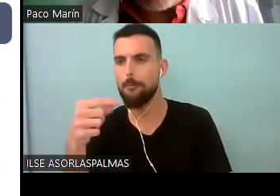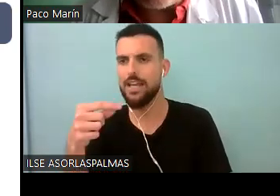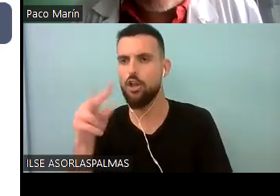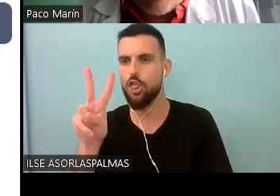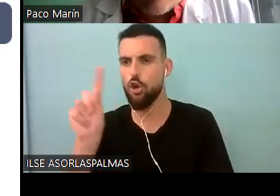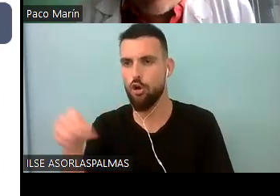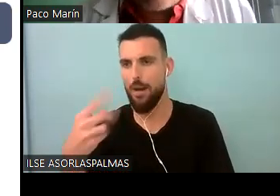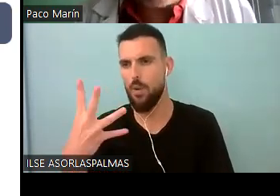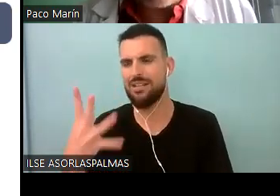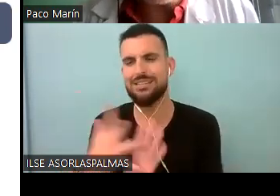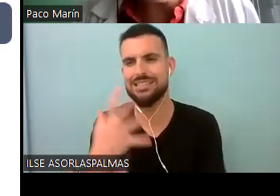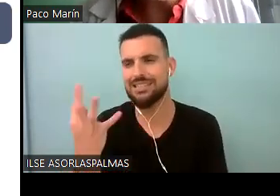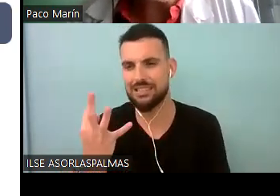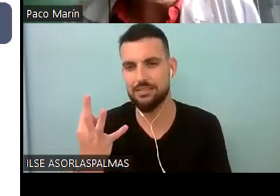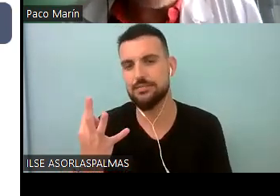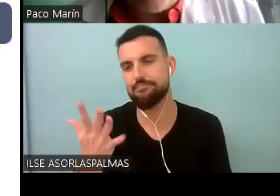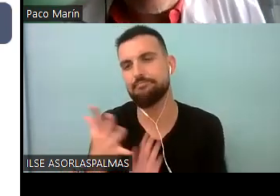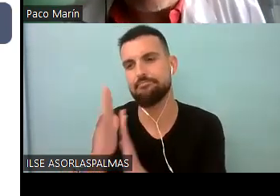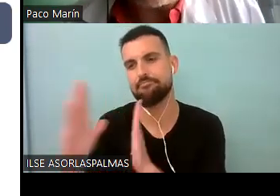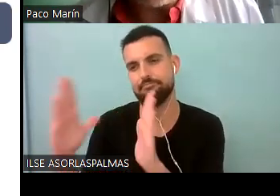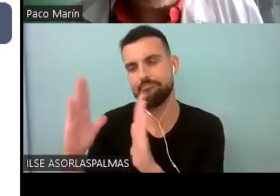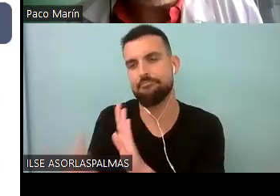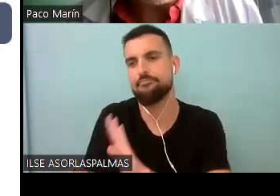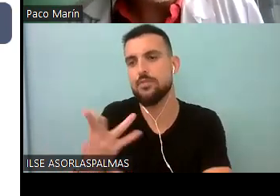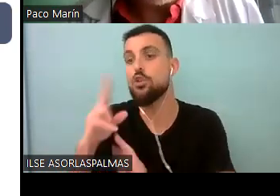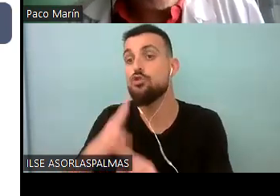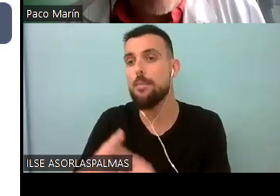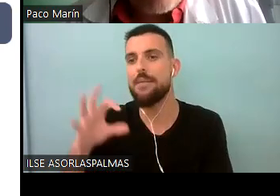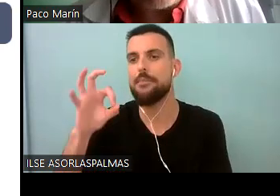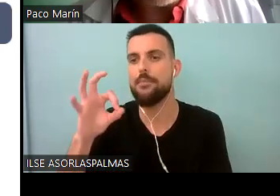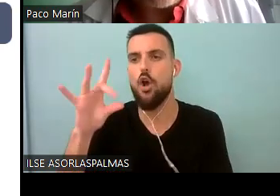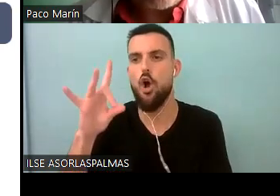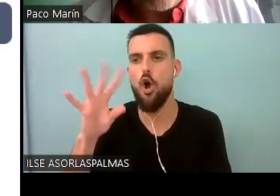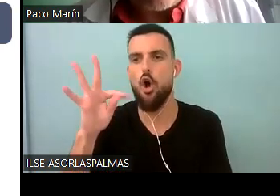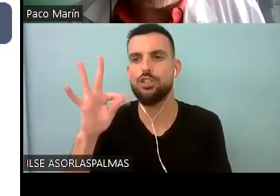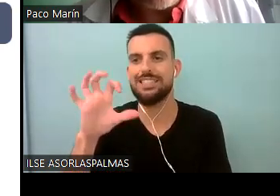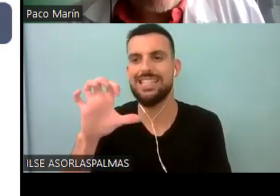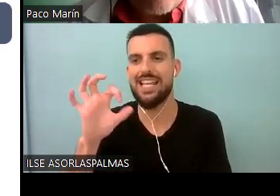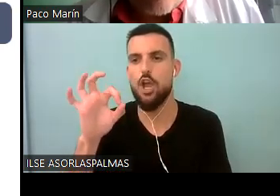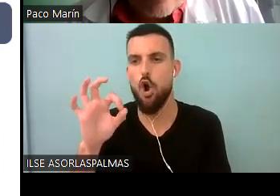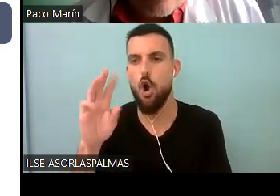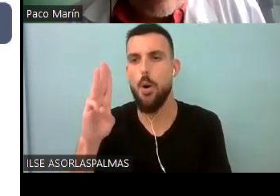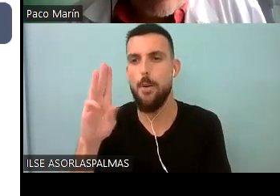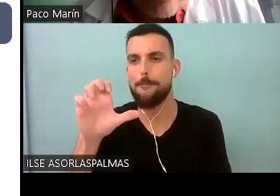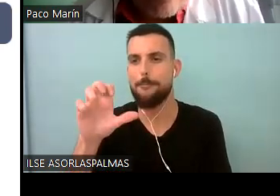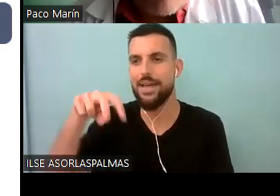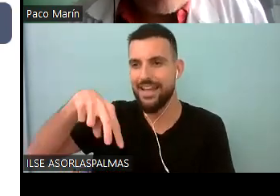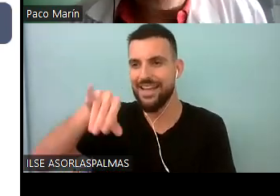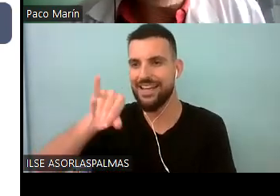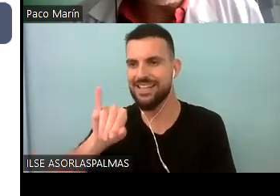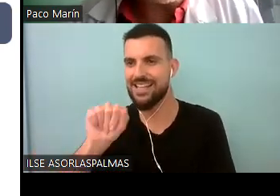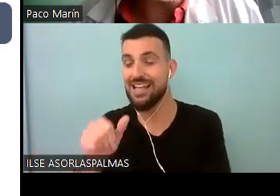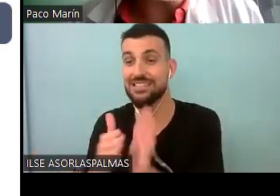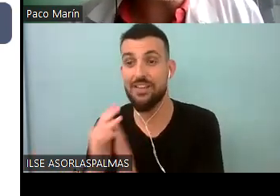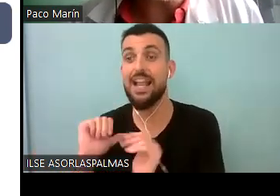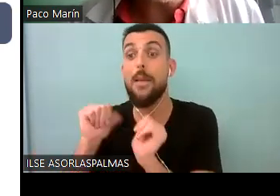definimos ese tramo como osteopenia, es decir, disminución en la cantidad de densidad mineral ósea,